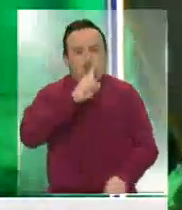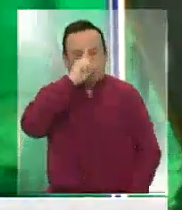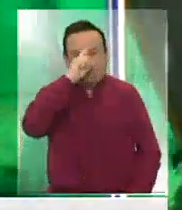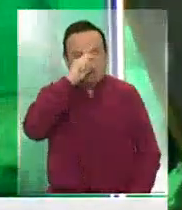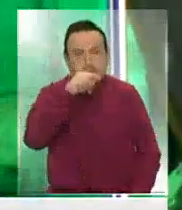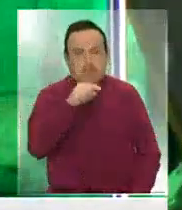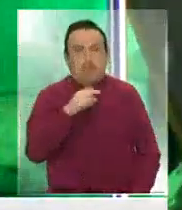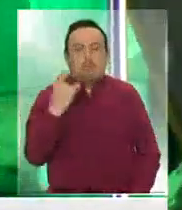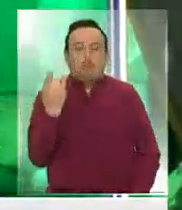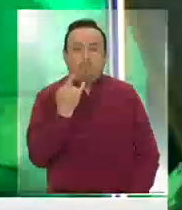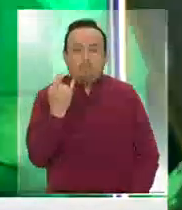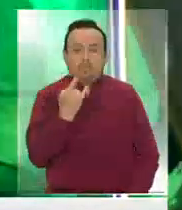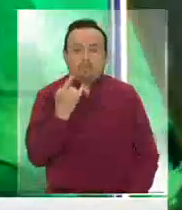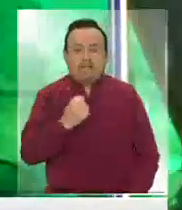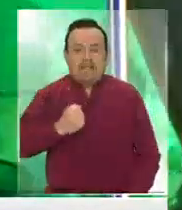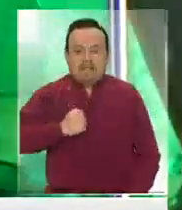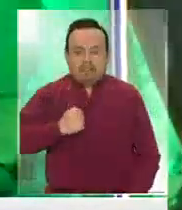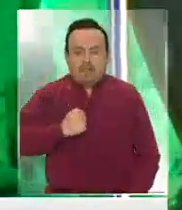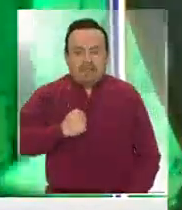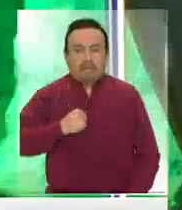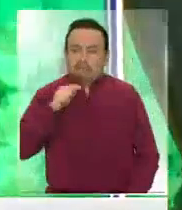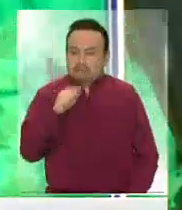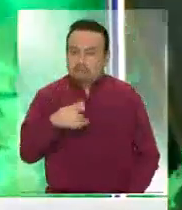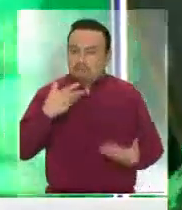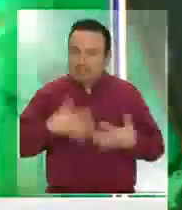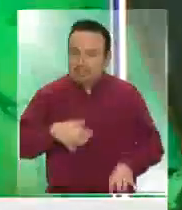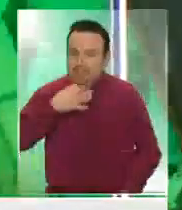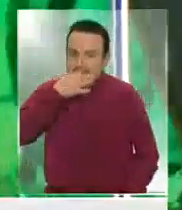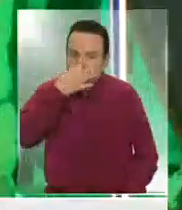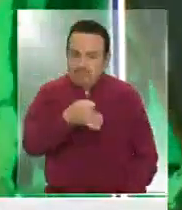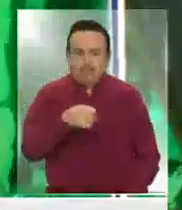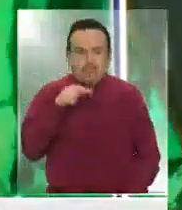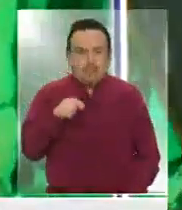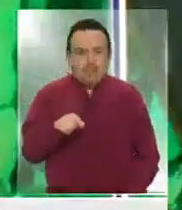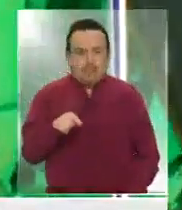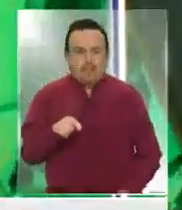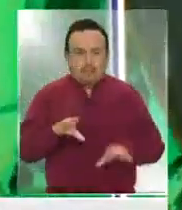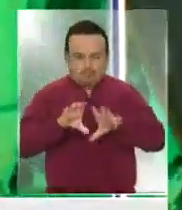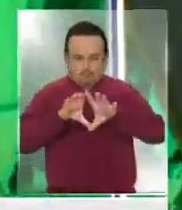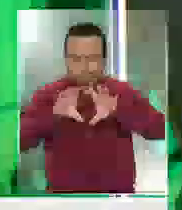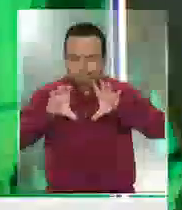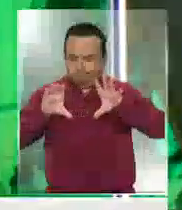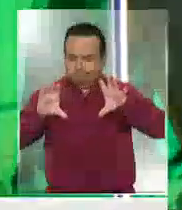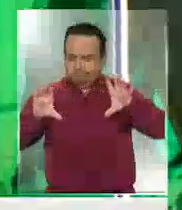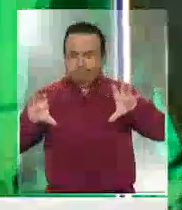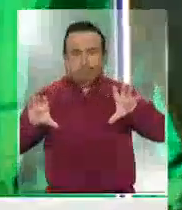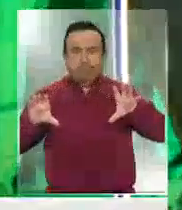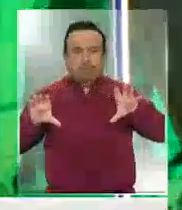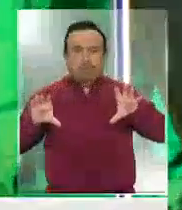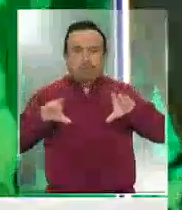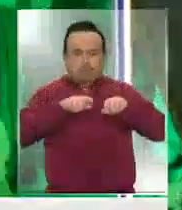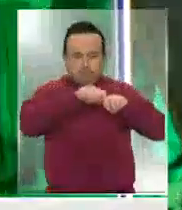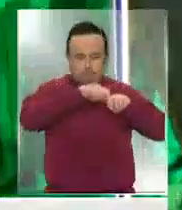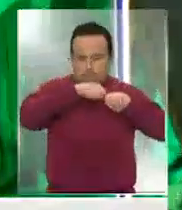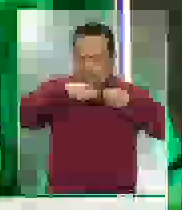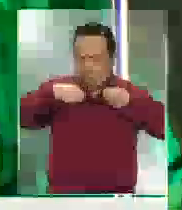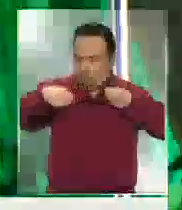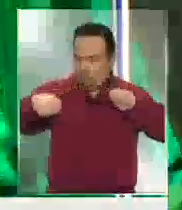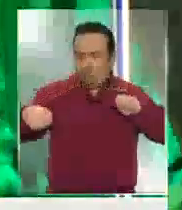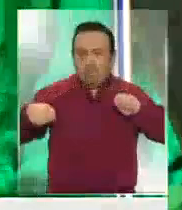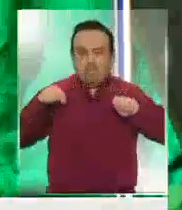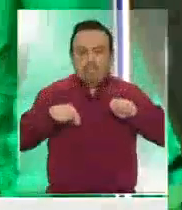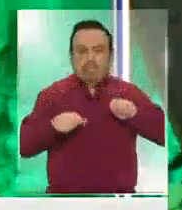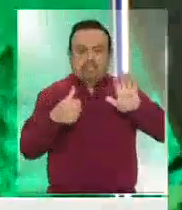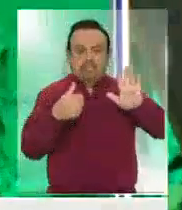la Universidad Católica. Como yo te comentaba, viene en esta cápsula de aislamiento este paciente de